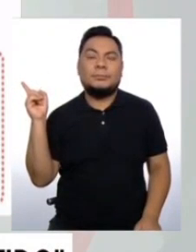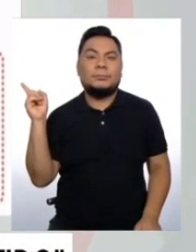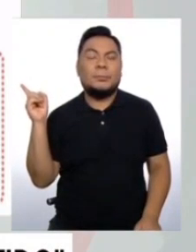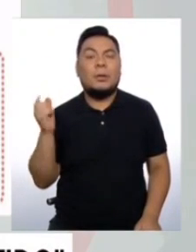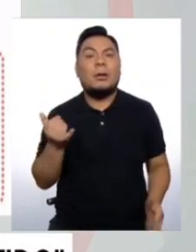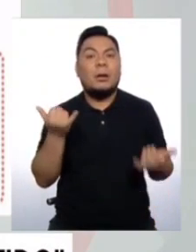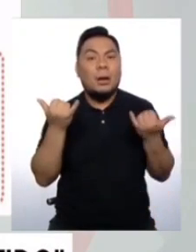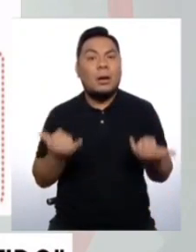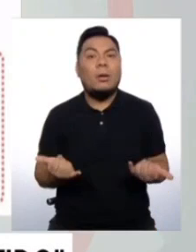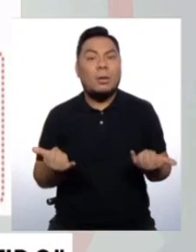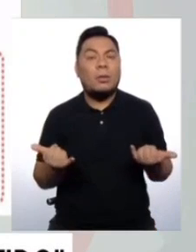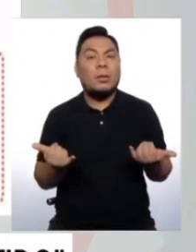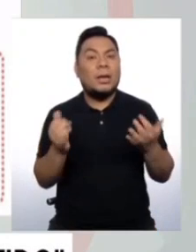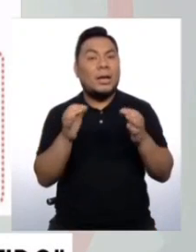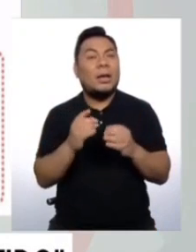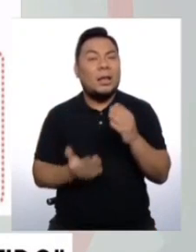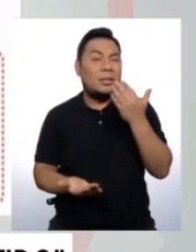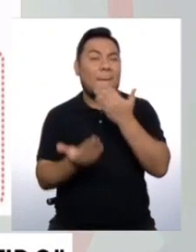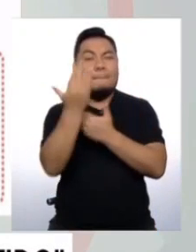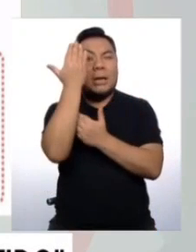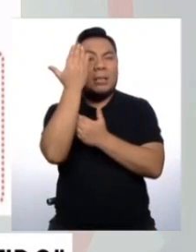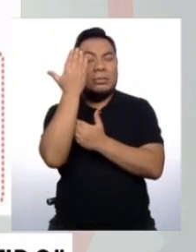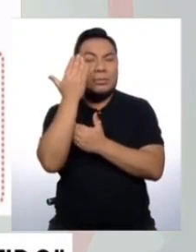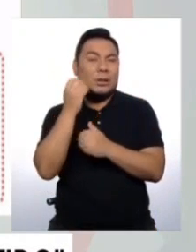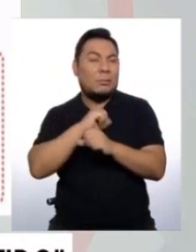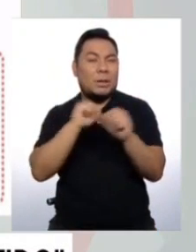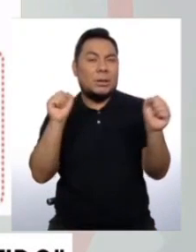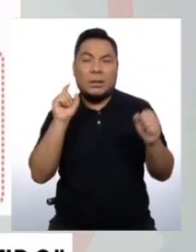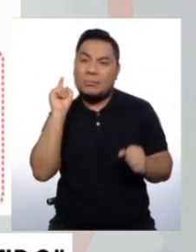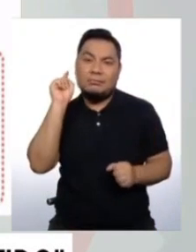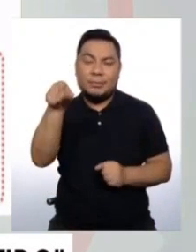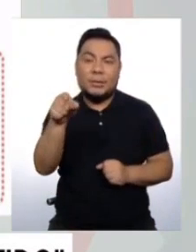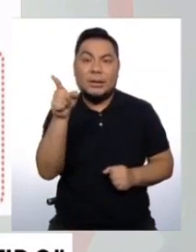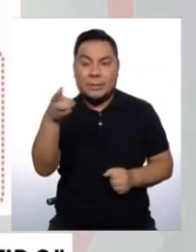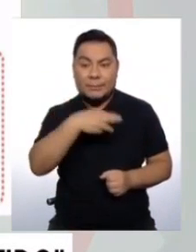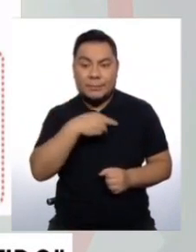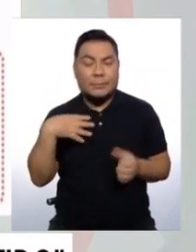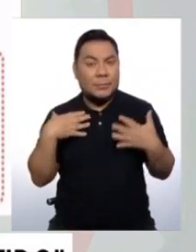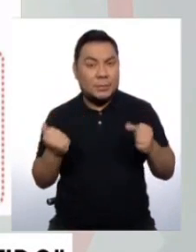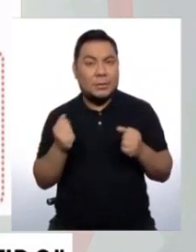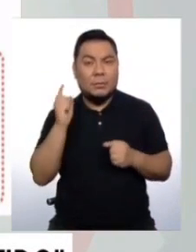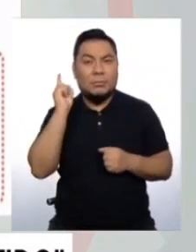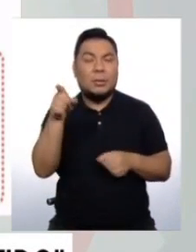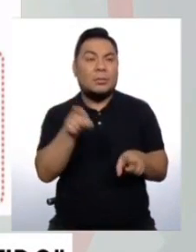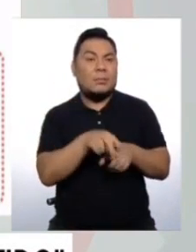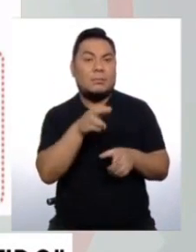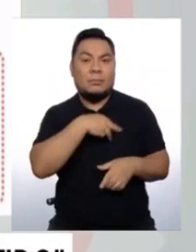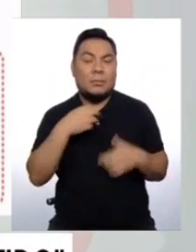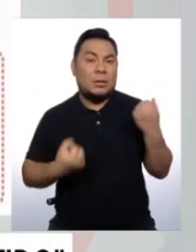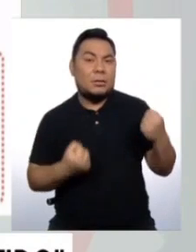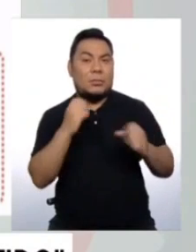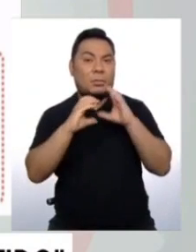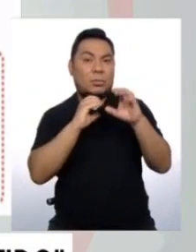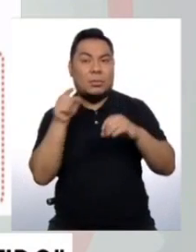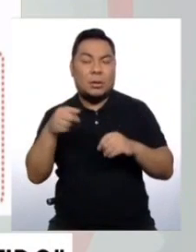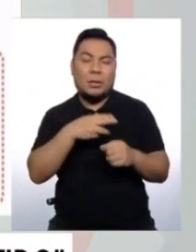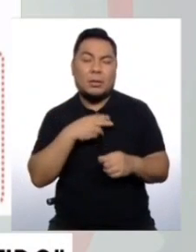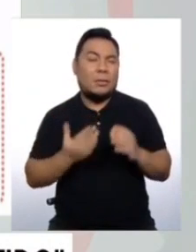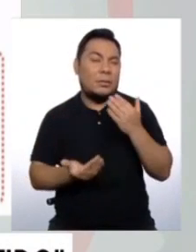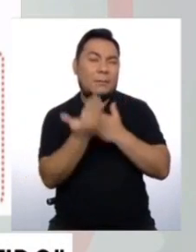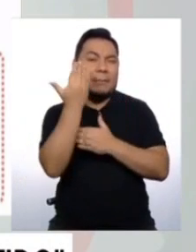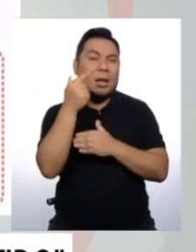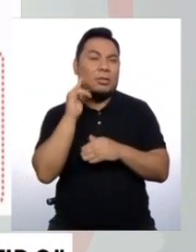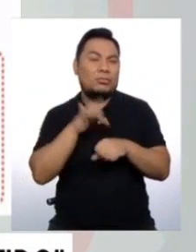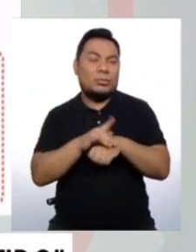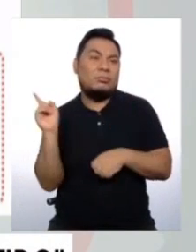Hoy hemos ido temprano en la mañana y ha estado presente el ministro de Salud, ha estado presente el ministro de Transportes y Comunicaciones, ha estado presente